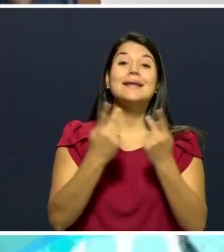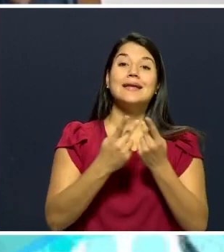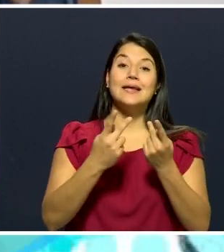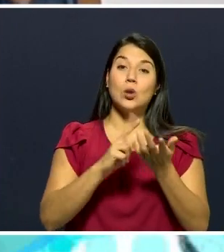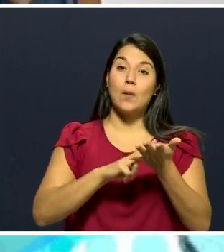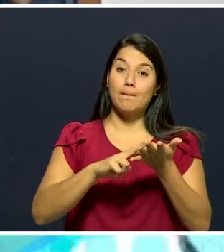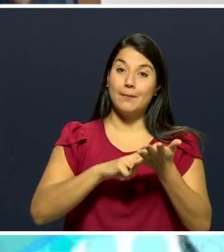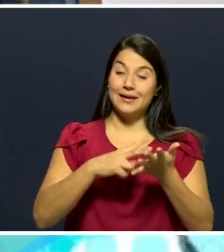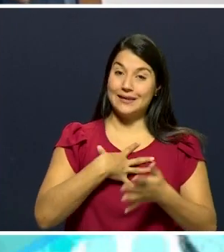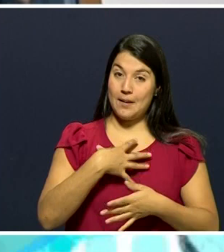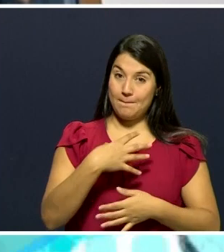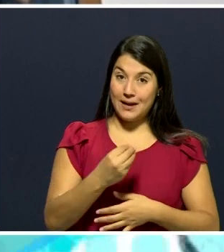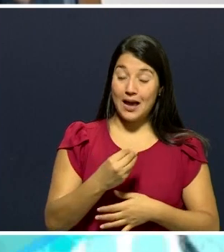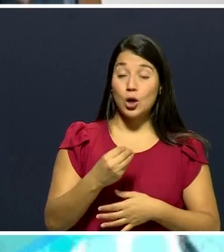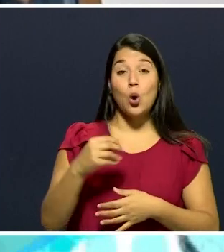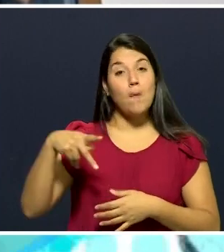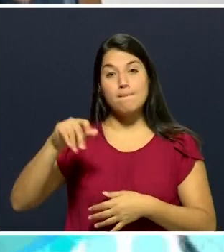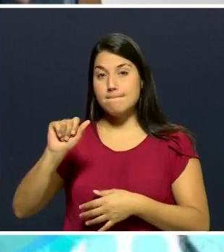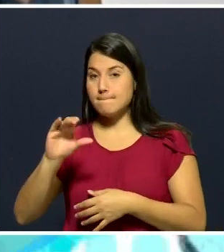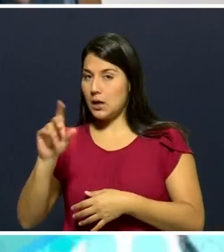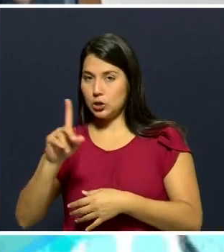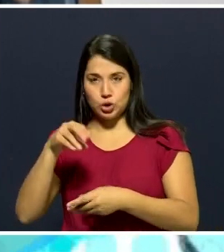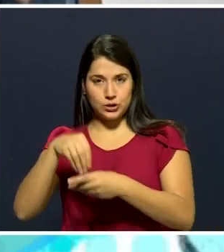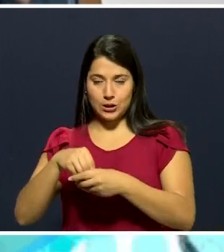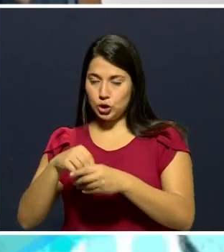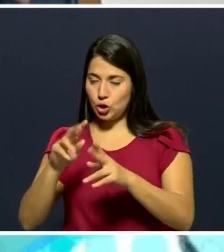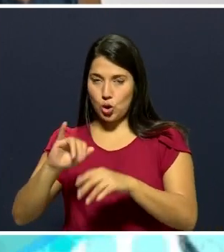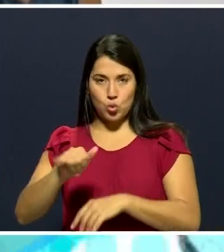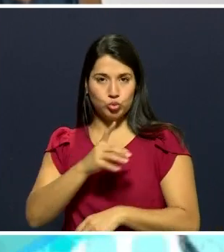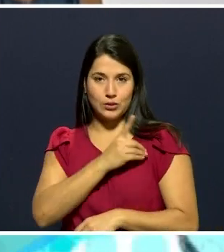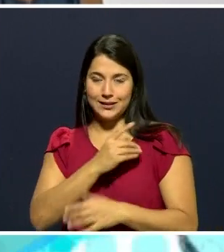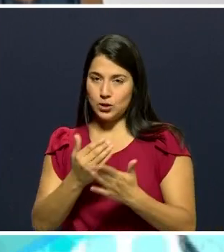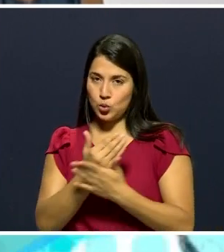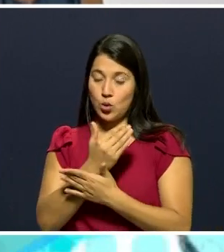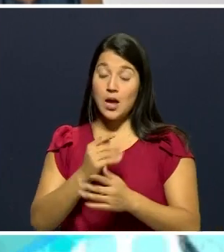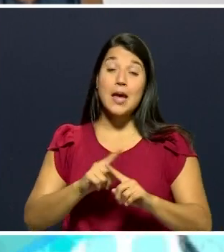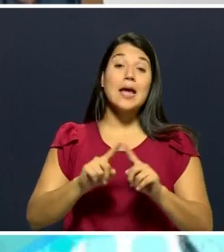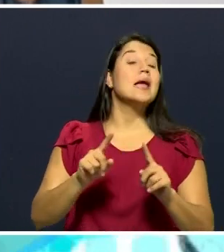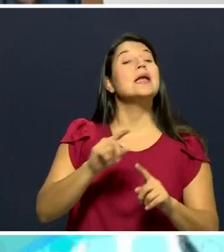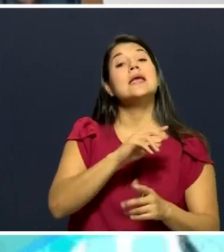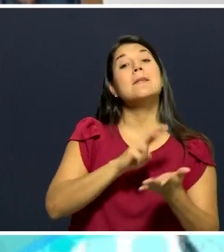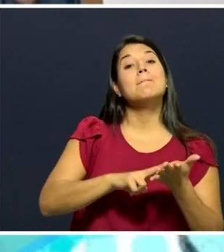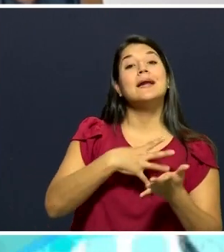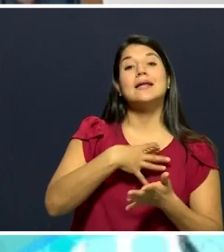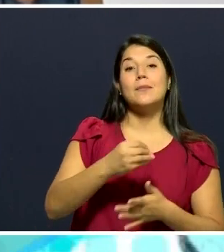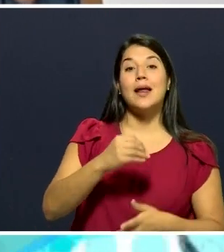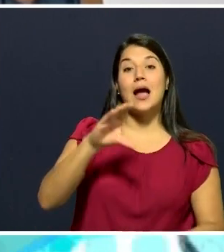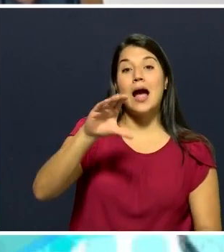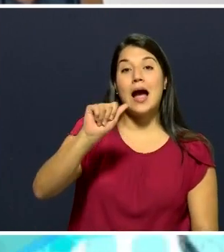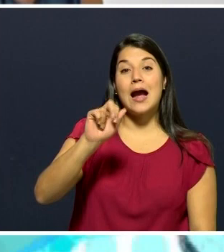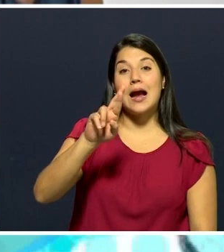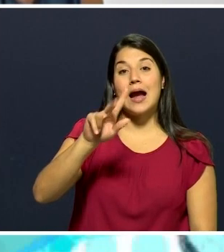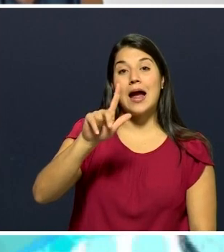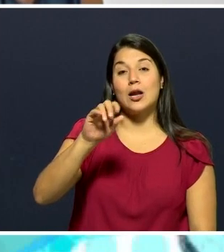muy importante es el que Carlos Ricardo Benavides no logre reelegirse como